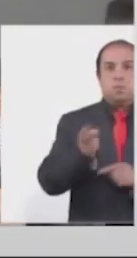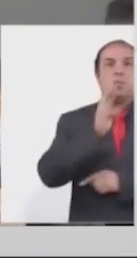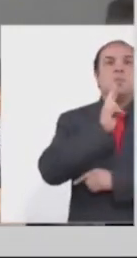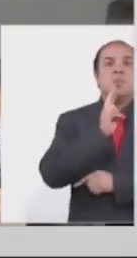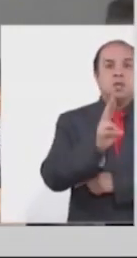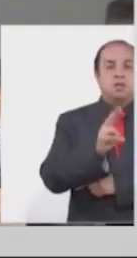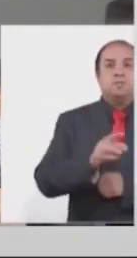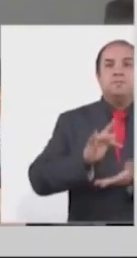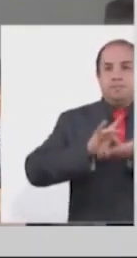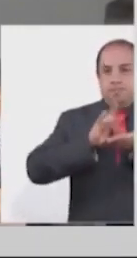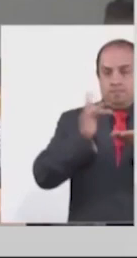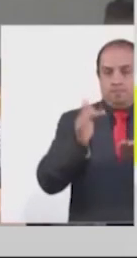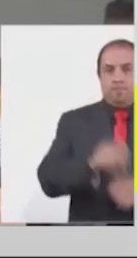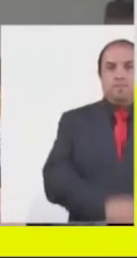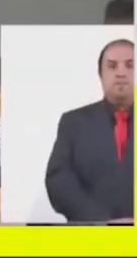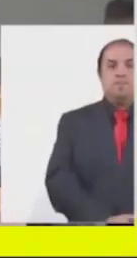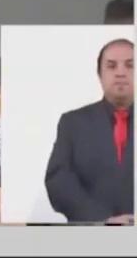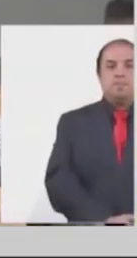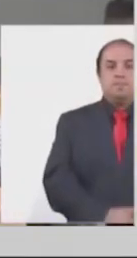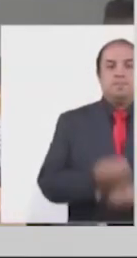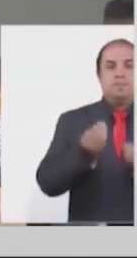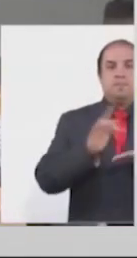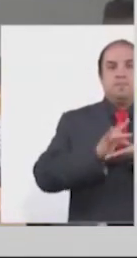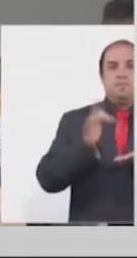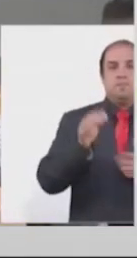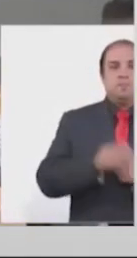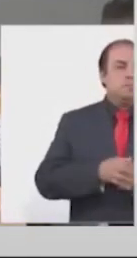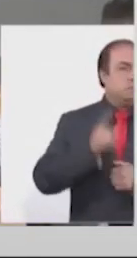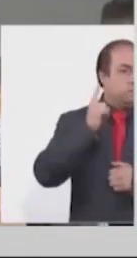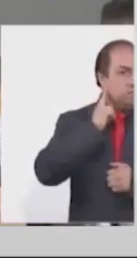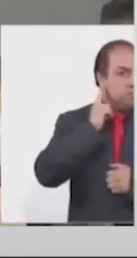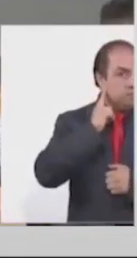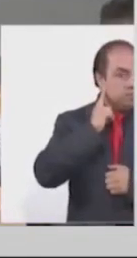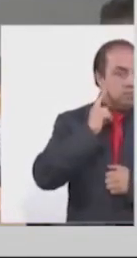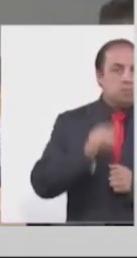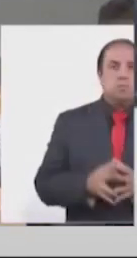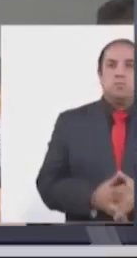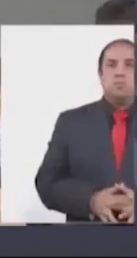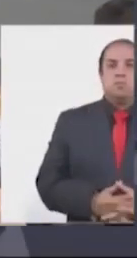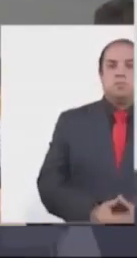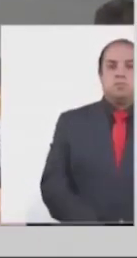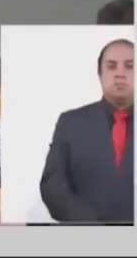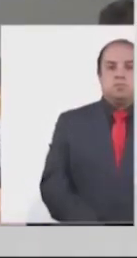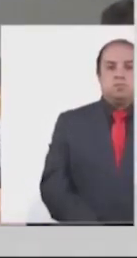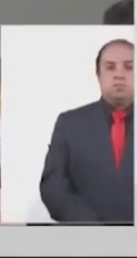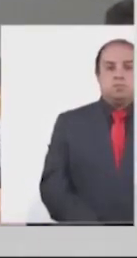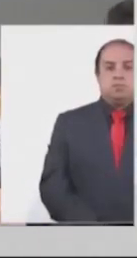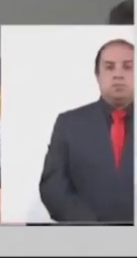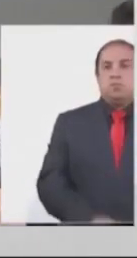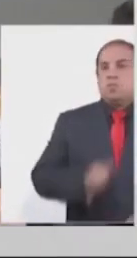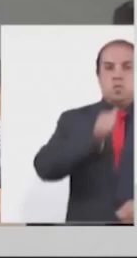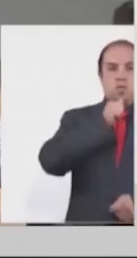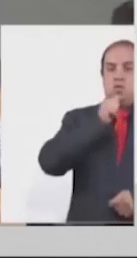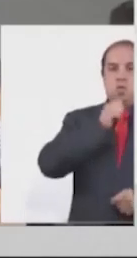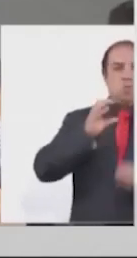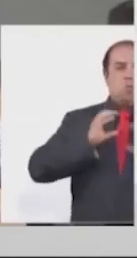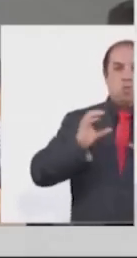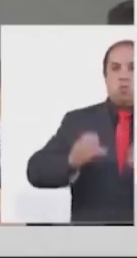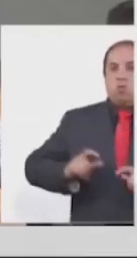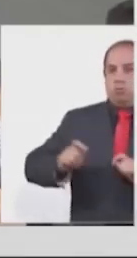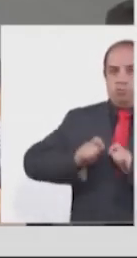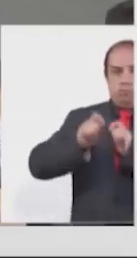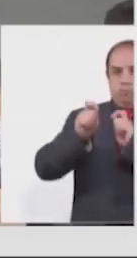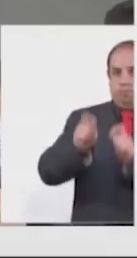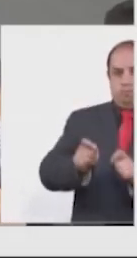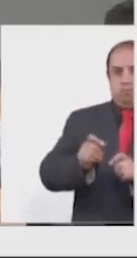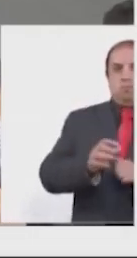dos pudieran de alguna forma coincidir Sí pero eso ya será cuestión de los técnicos yo lo que lamento en este